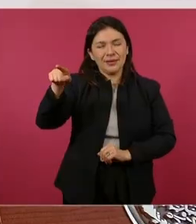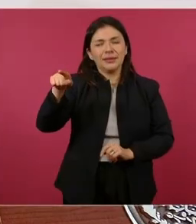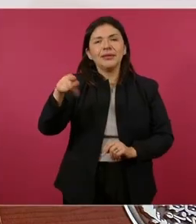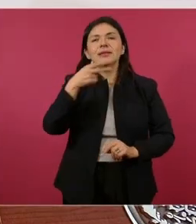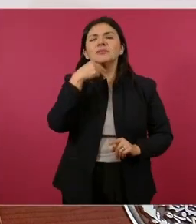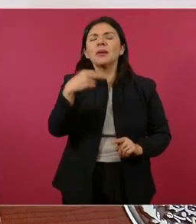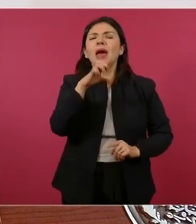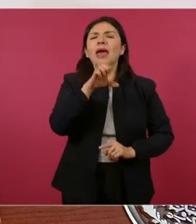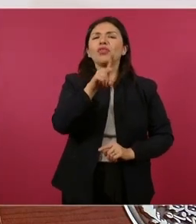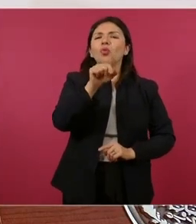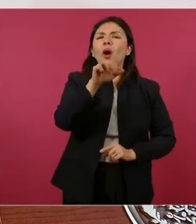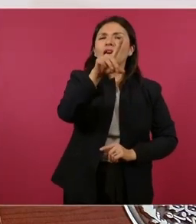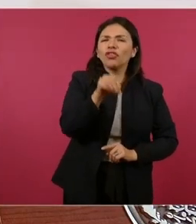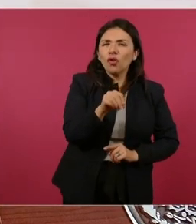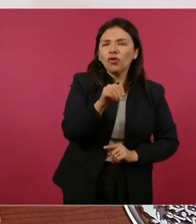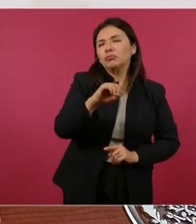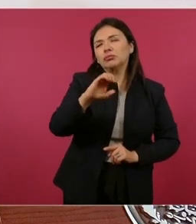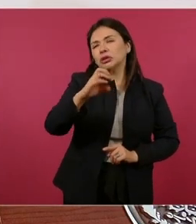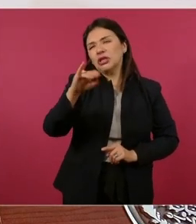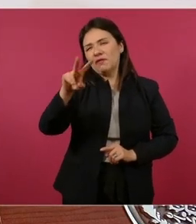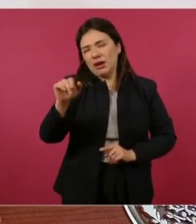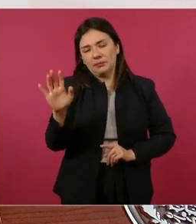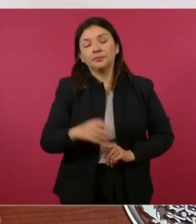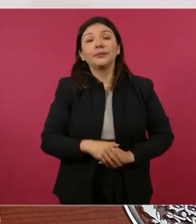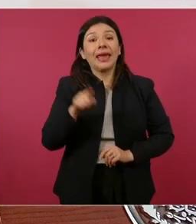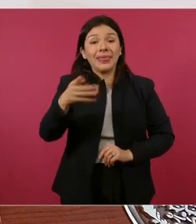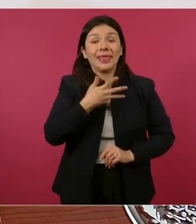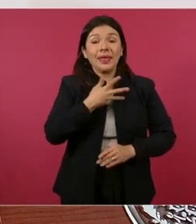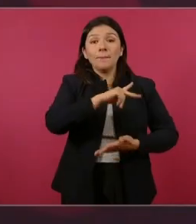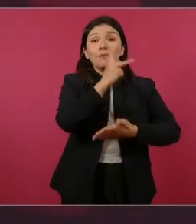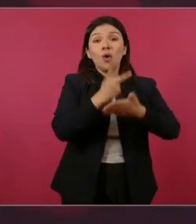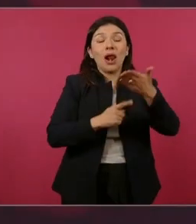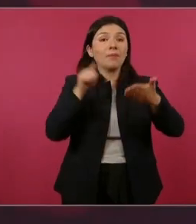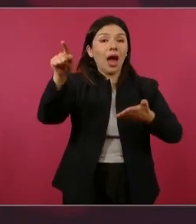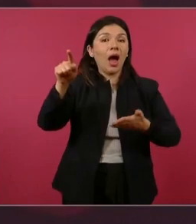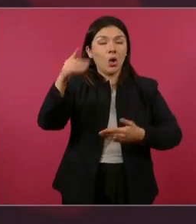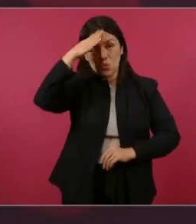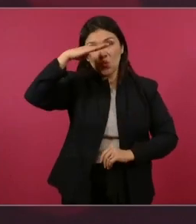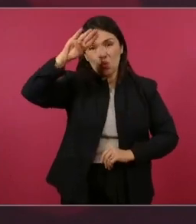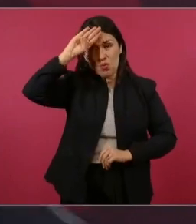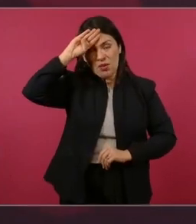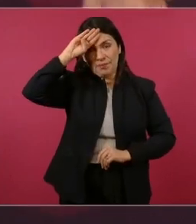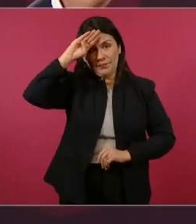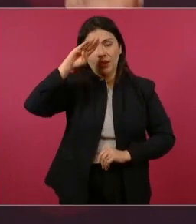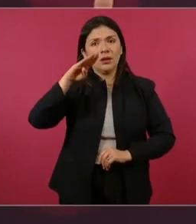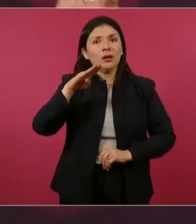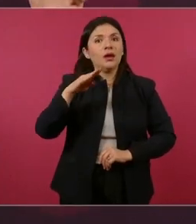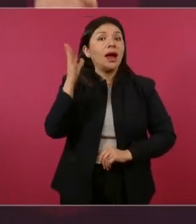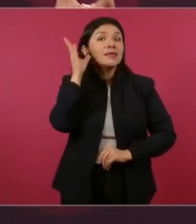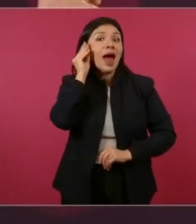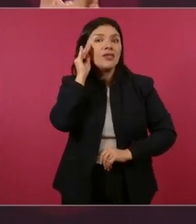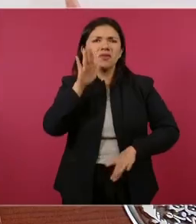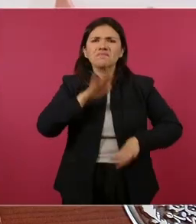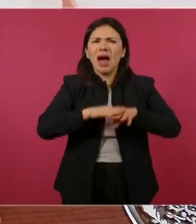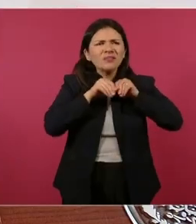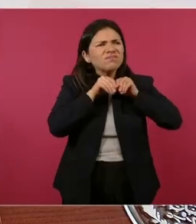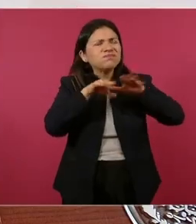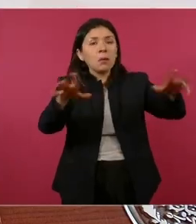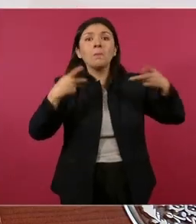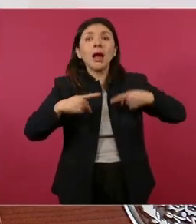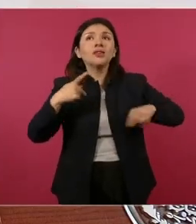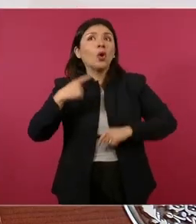Eduardo Chiva, tenía un programa en Cuba, en La Habana, que era de lo más escuchado,